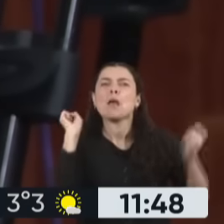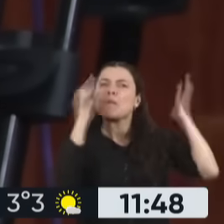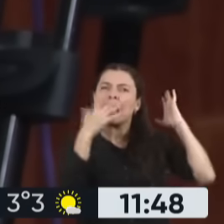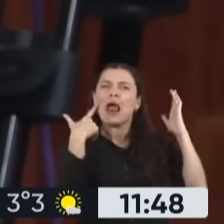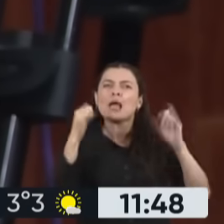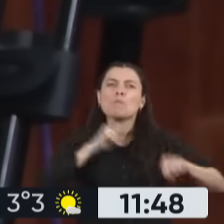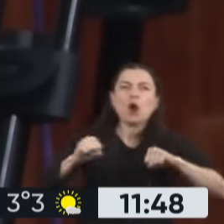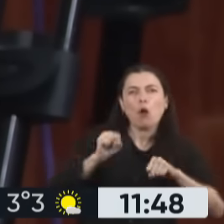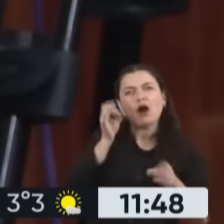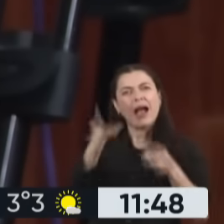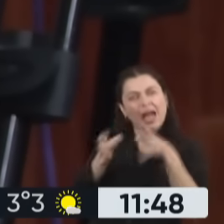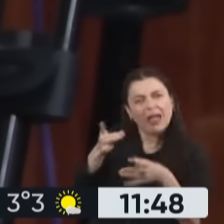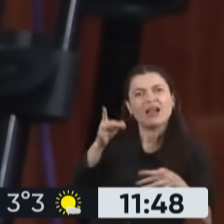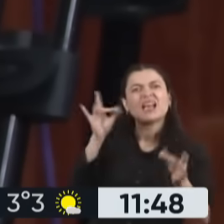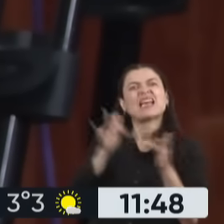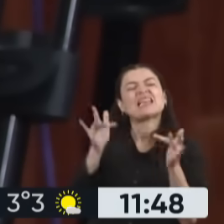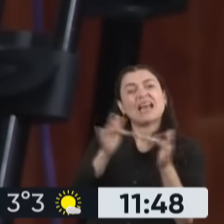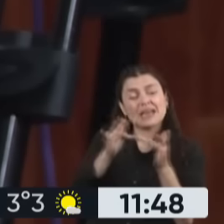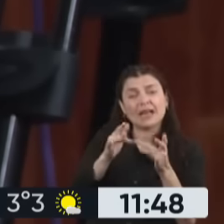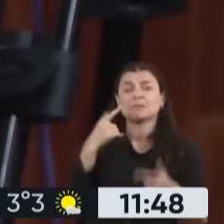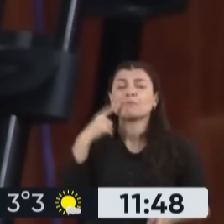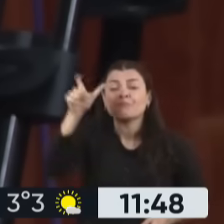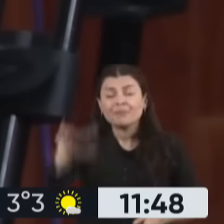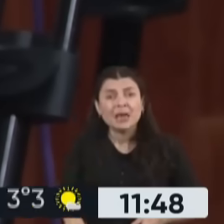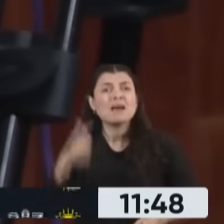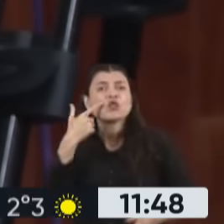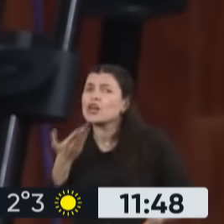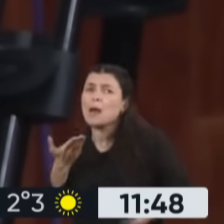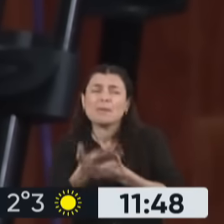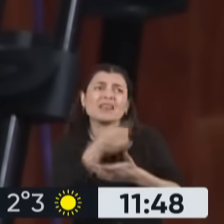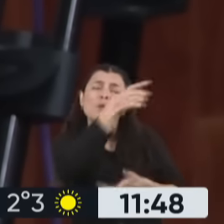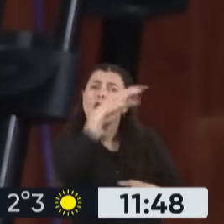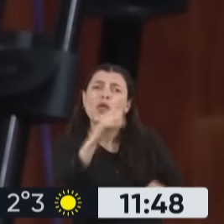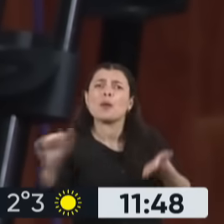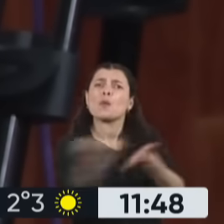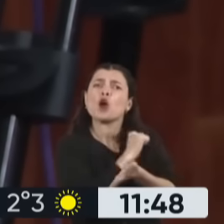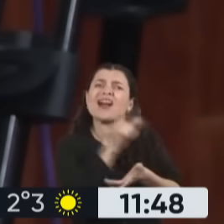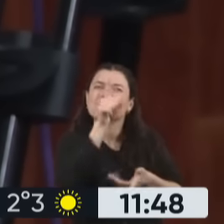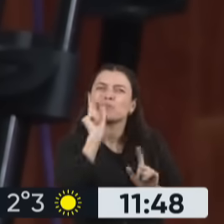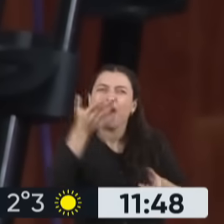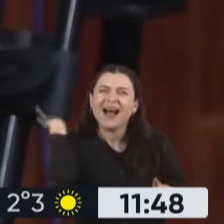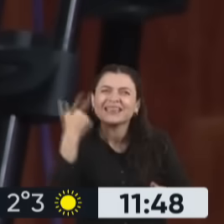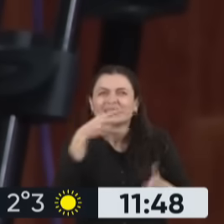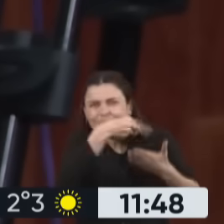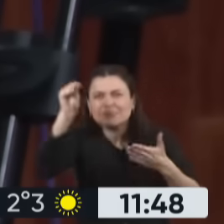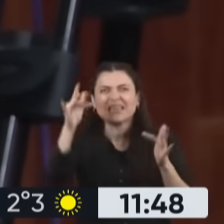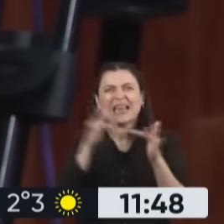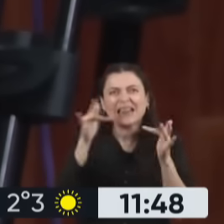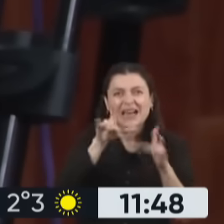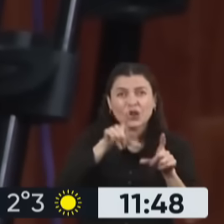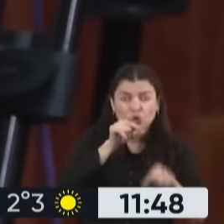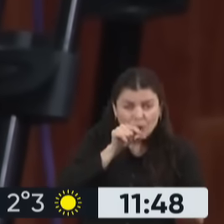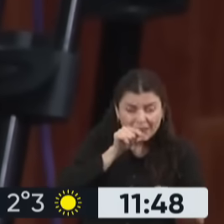pide al presidente de la Nación que borre su publicación del 1 de junio, donde es atacado. Y también te quería preguntar si la va a borrar